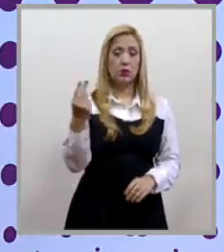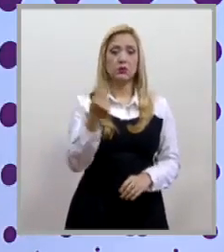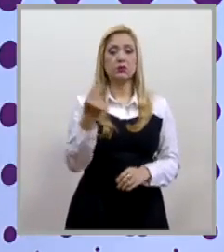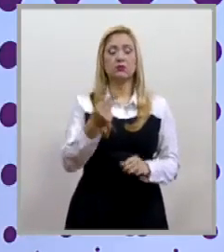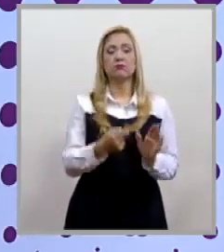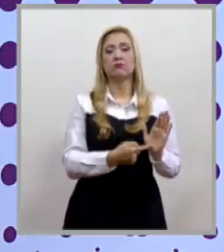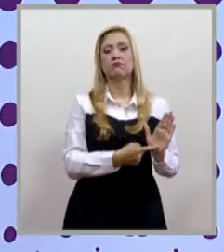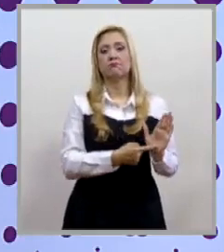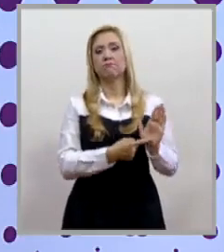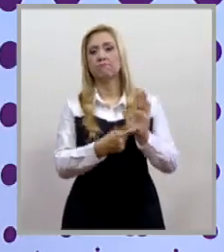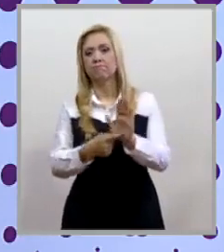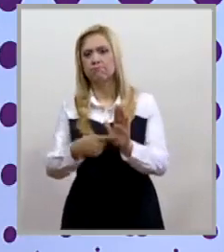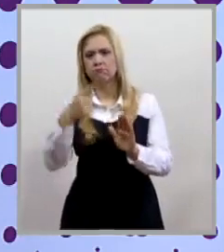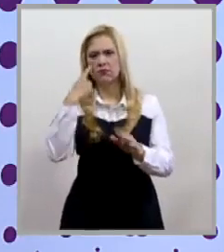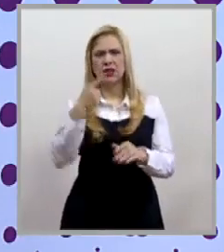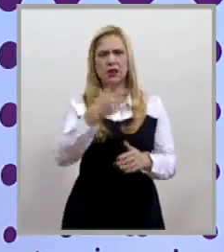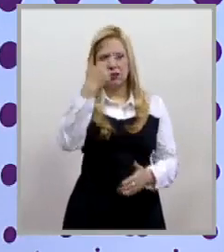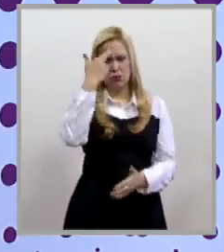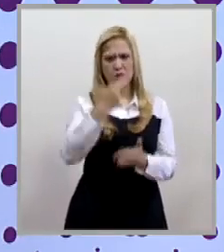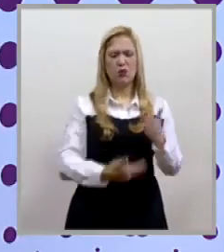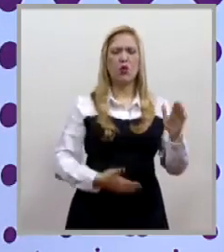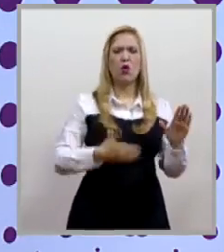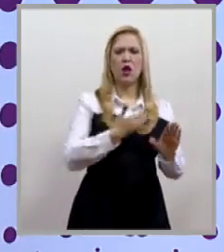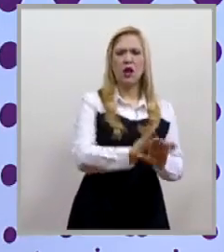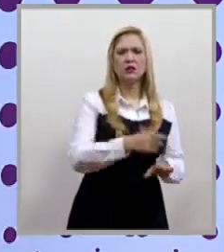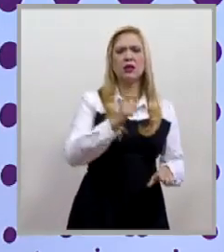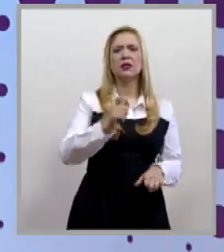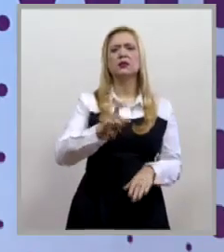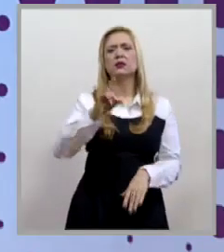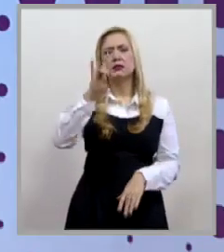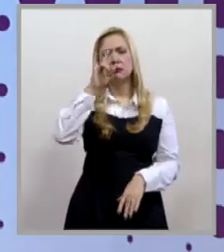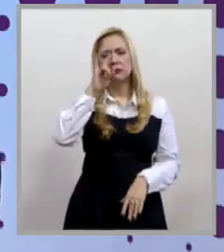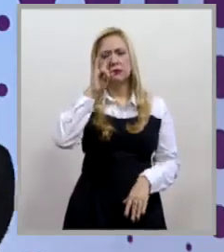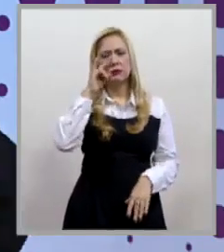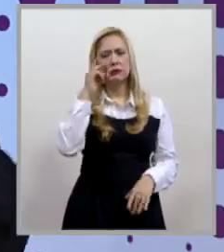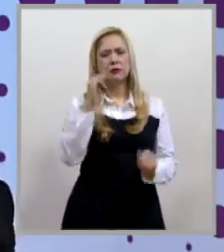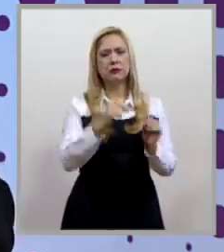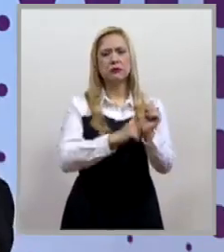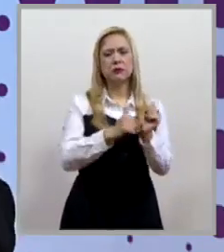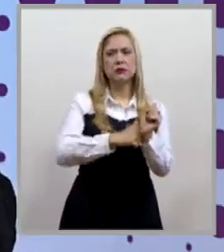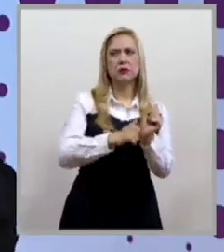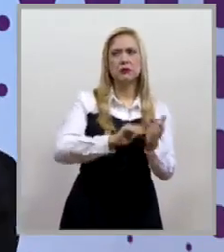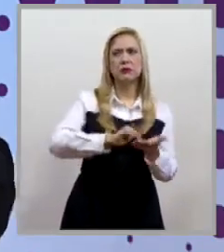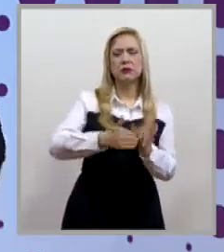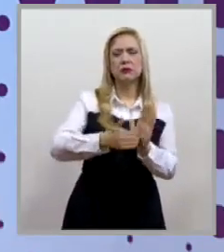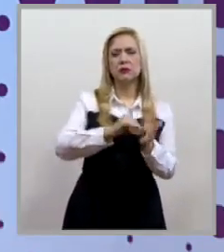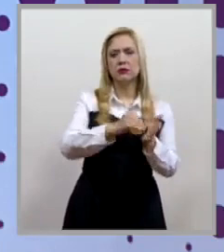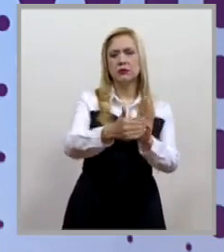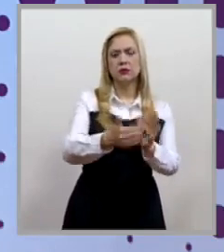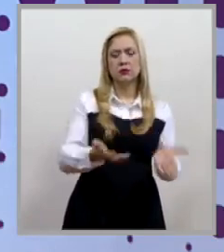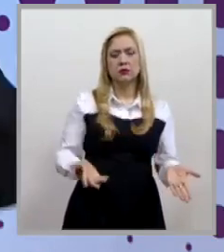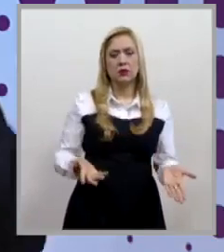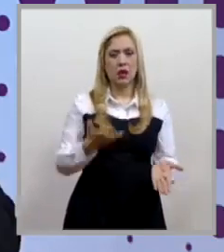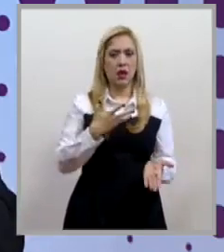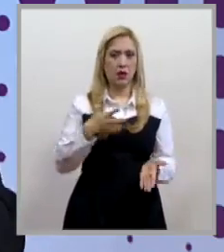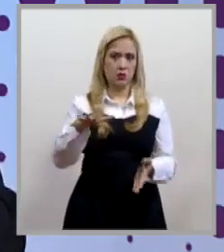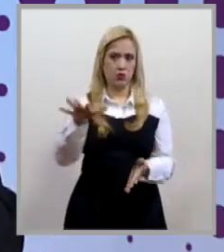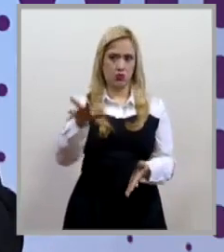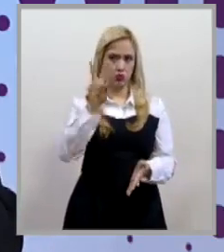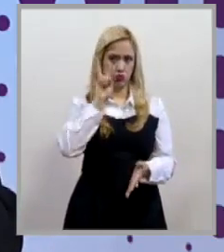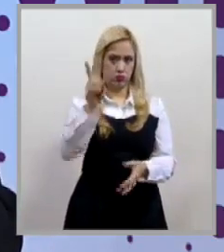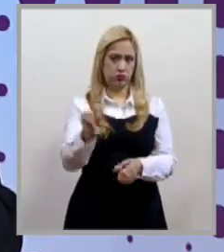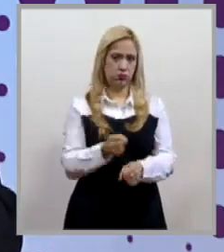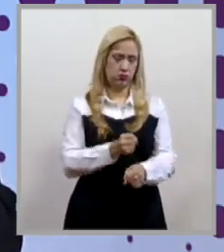revelar esta violencia invisible. Sabemos, como ya dijimos, que hay violencia directa que es la muy clara